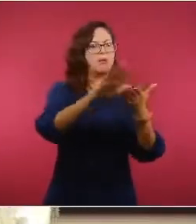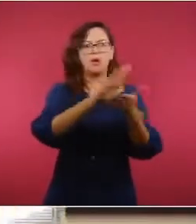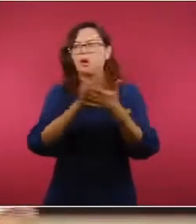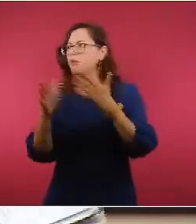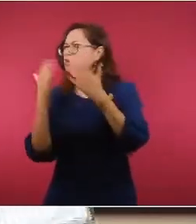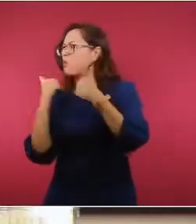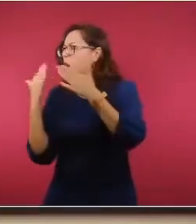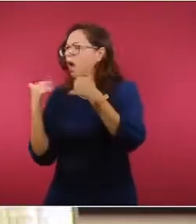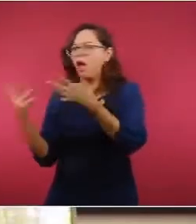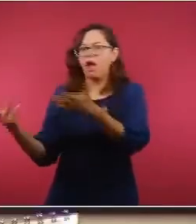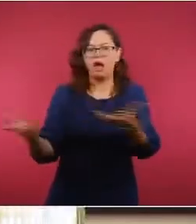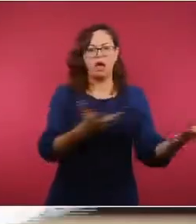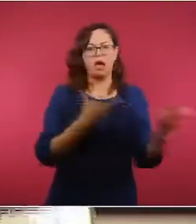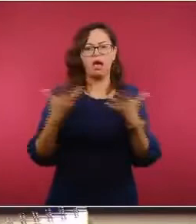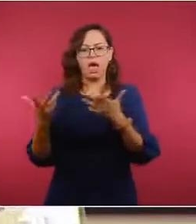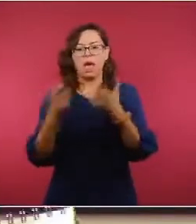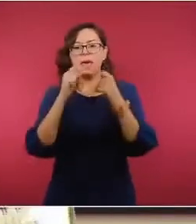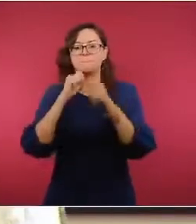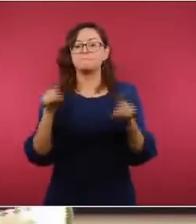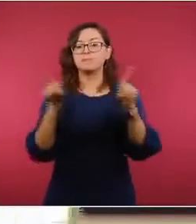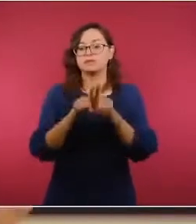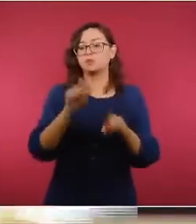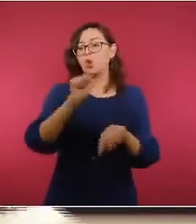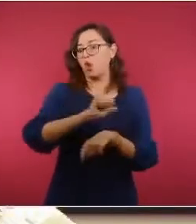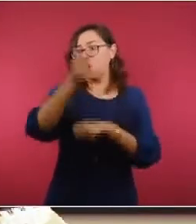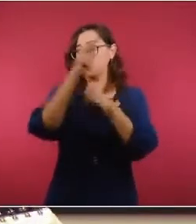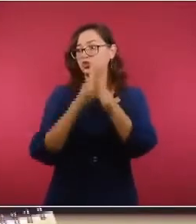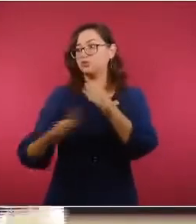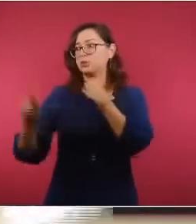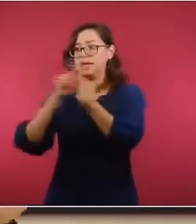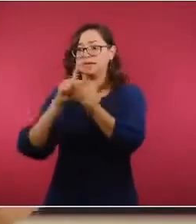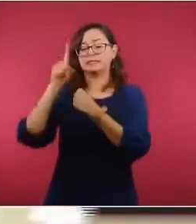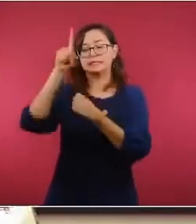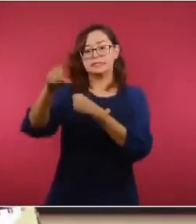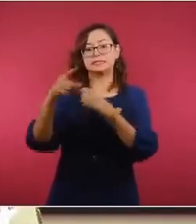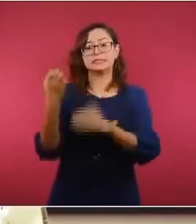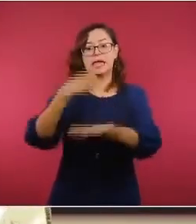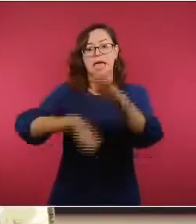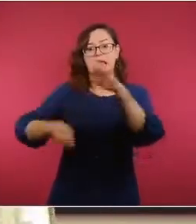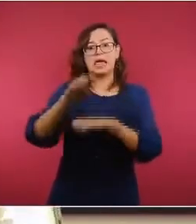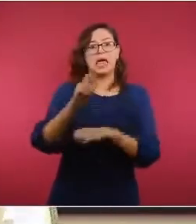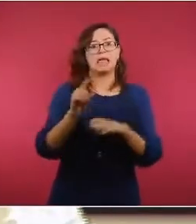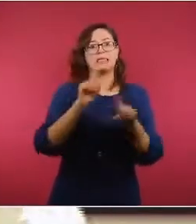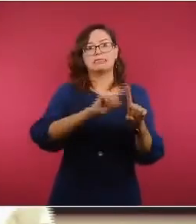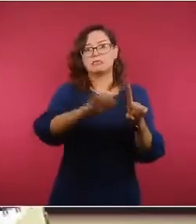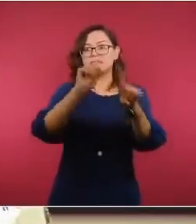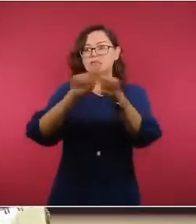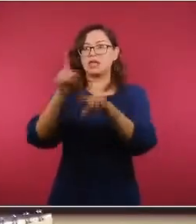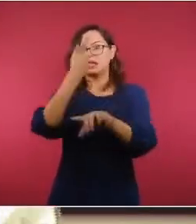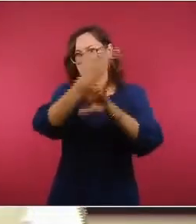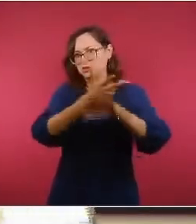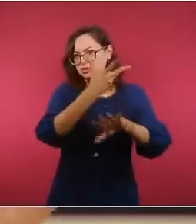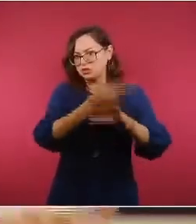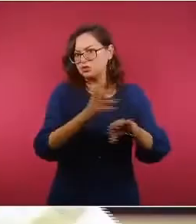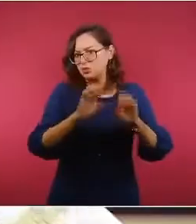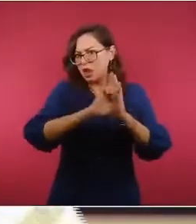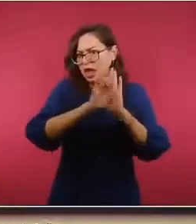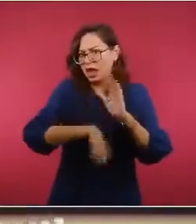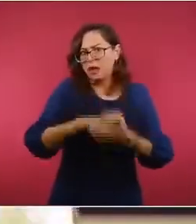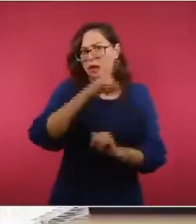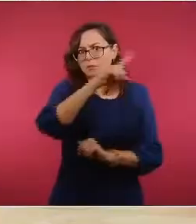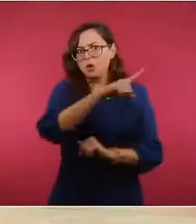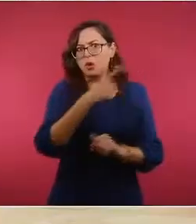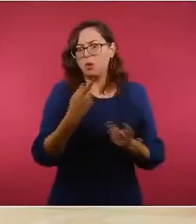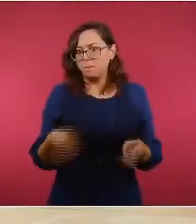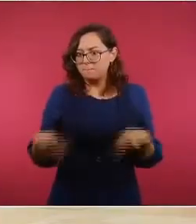etcétera. También de los consulados se había comentado que iba a haber venta en los consulados de México en Estados Unidos. No sé si